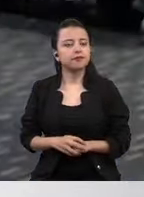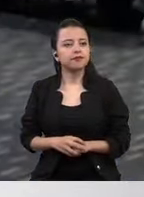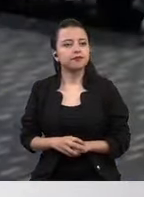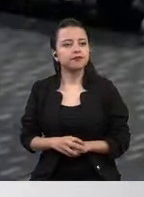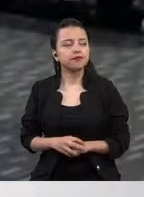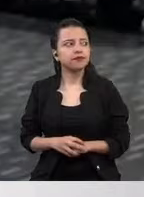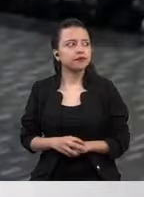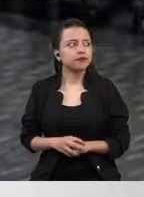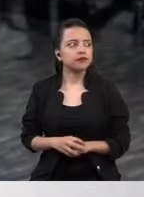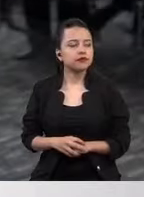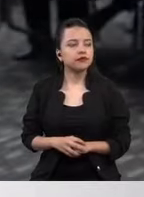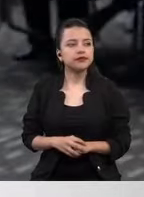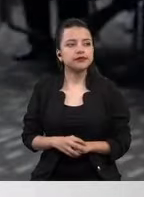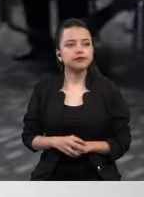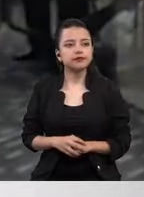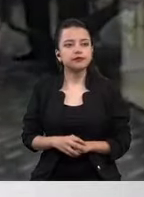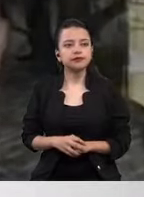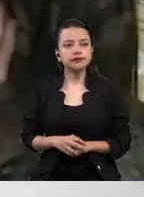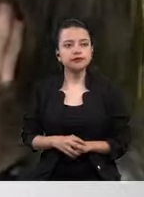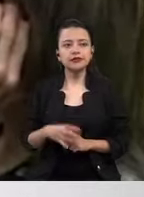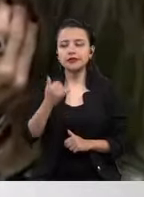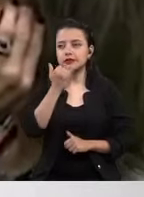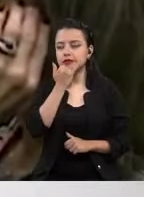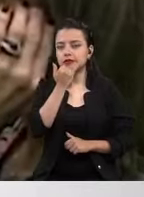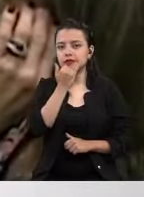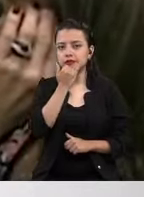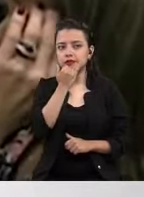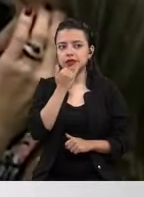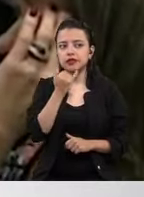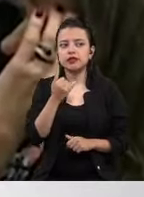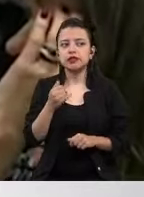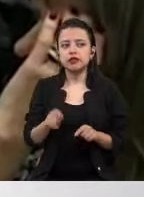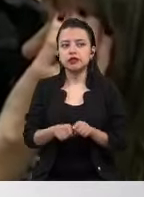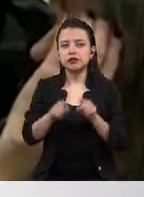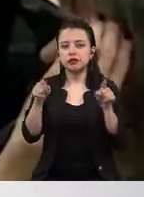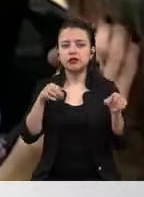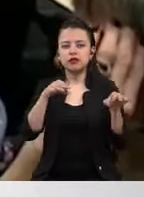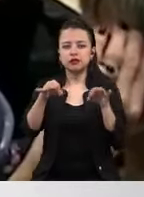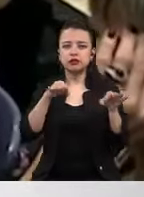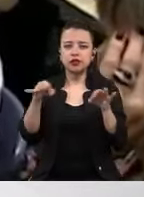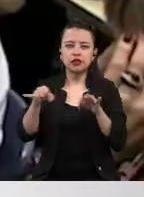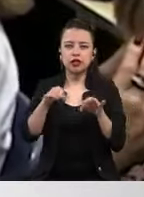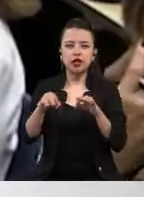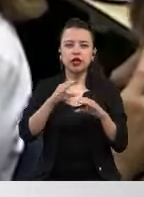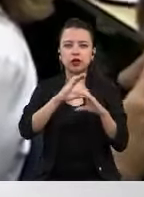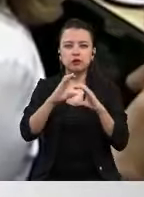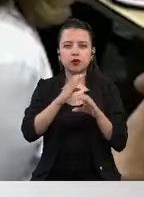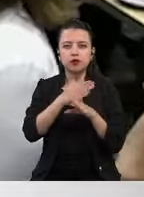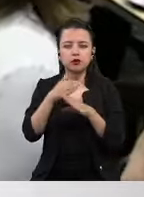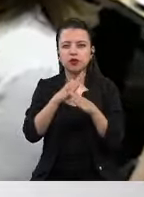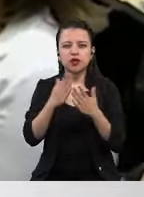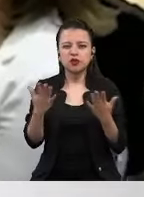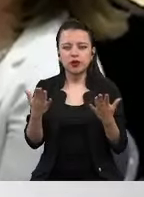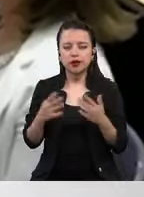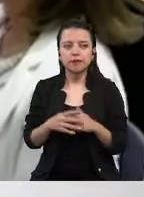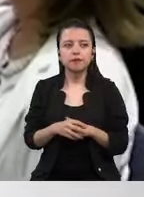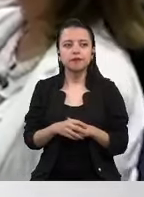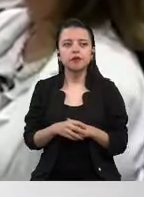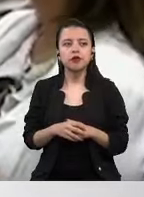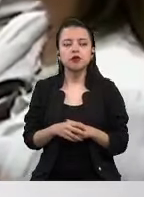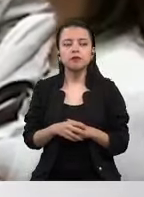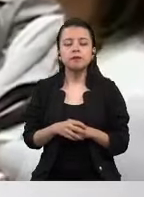bueno lo que pasa es que hay varios factores Y eso lo hemos explicado ampliamente en Muchos medios de comunicación y es que